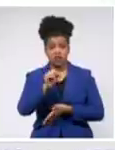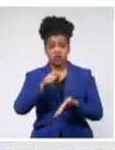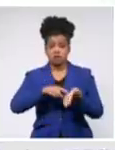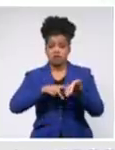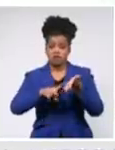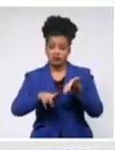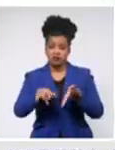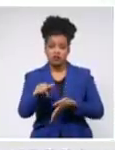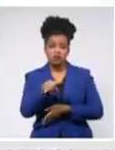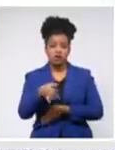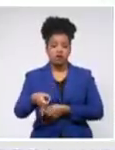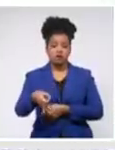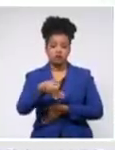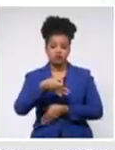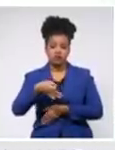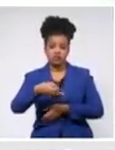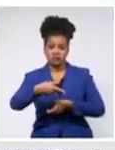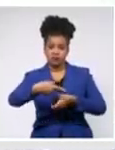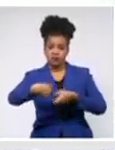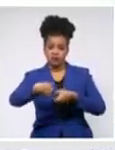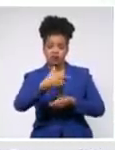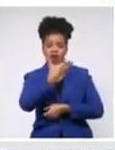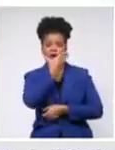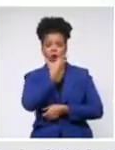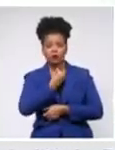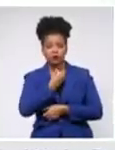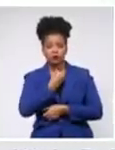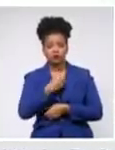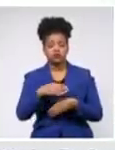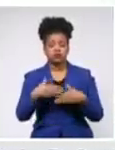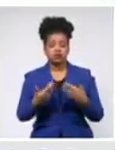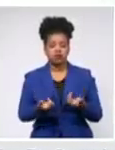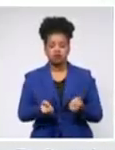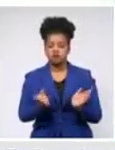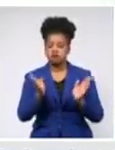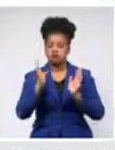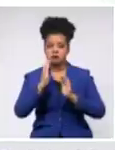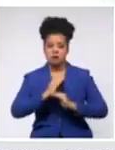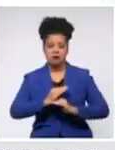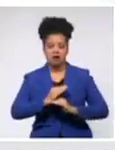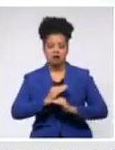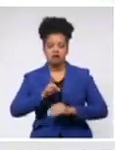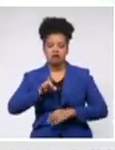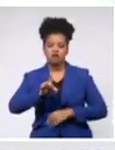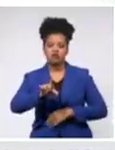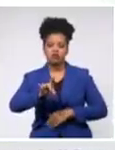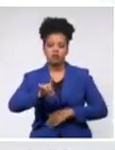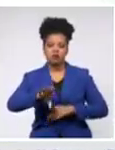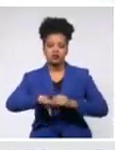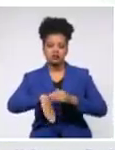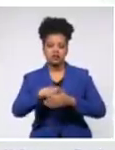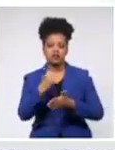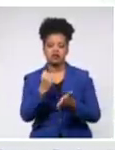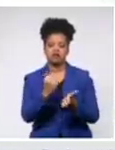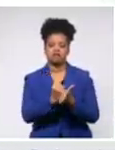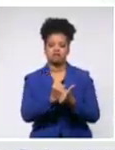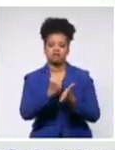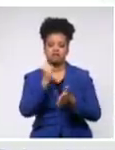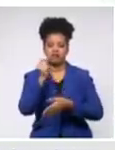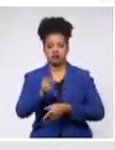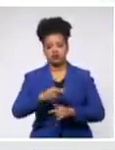municipio especial, Isla de la Juventud, sin confirmar casos en los últimos 15